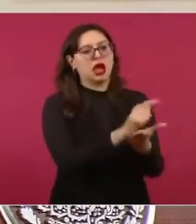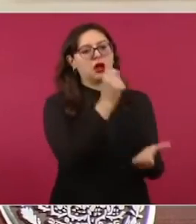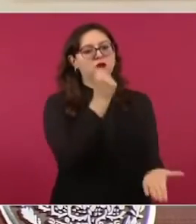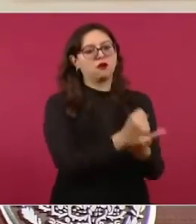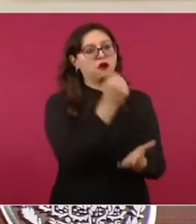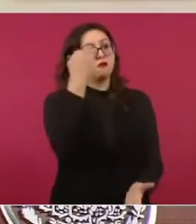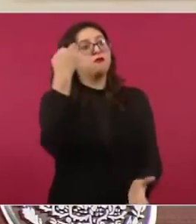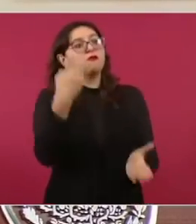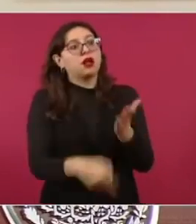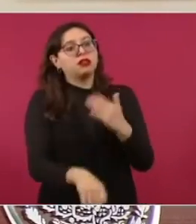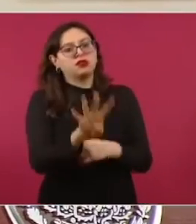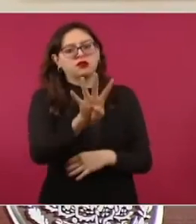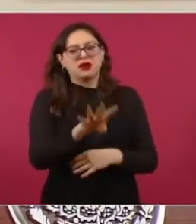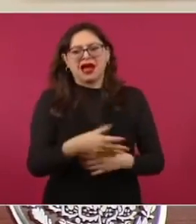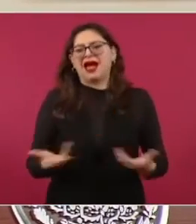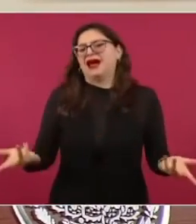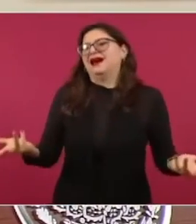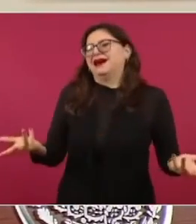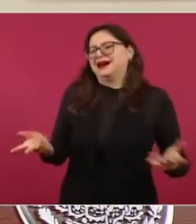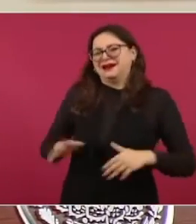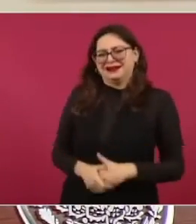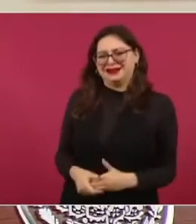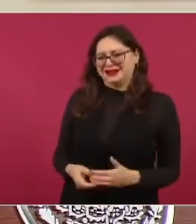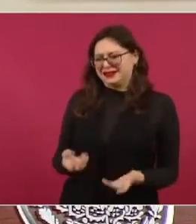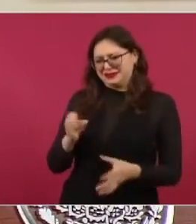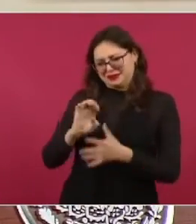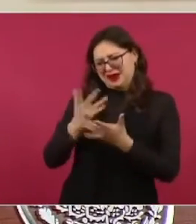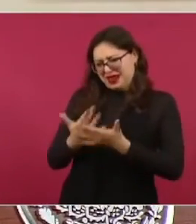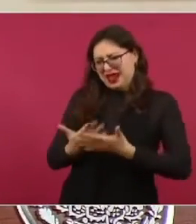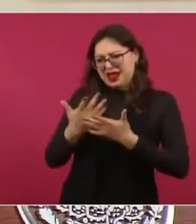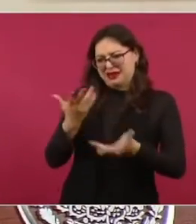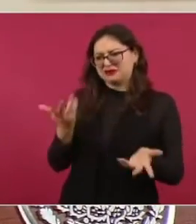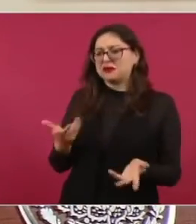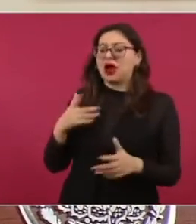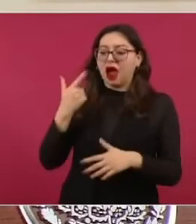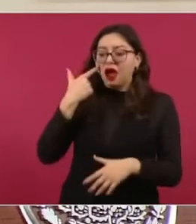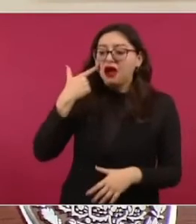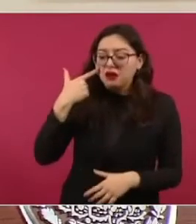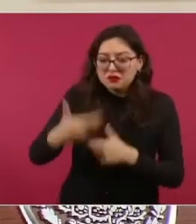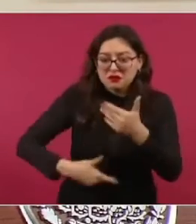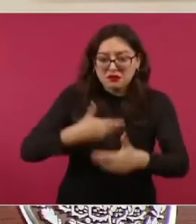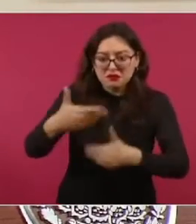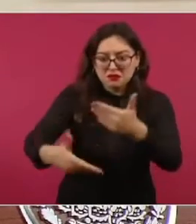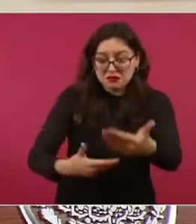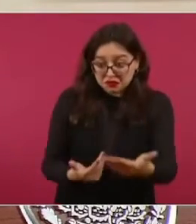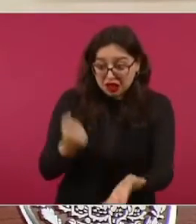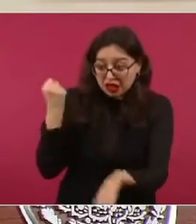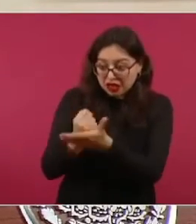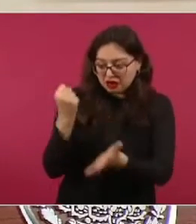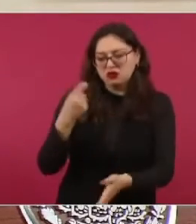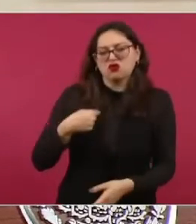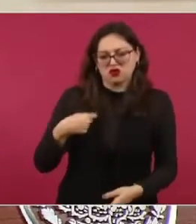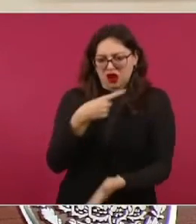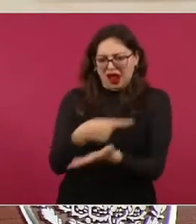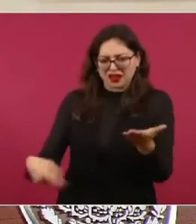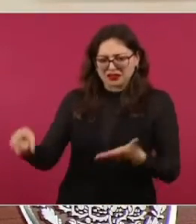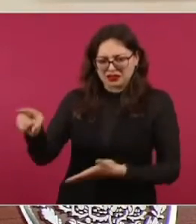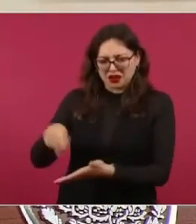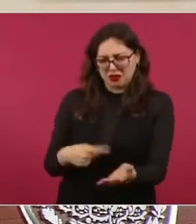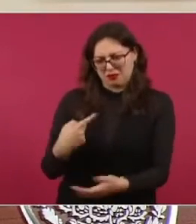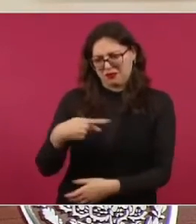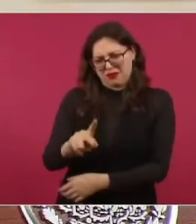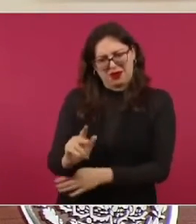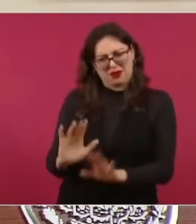si faltan, sí lo hacemos. Pero el asunto es ese, o sea, de fondo,